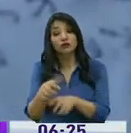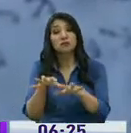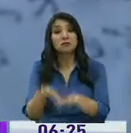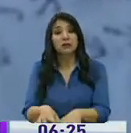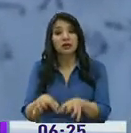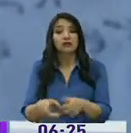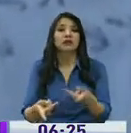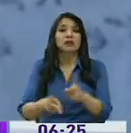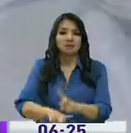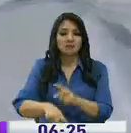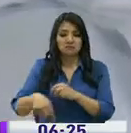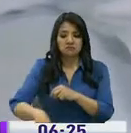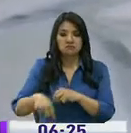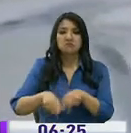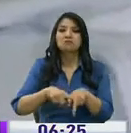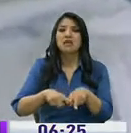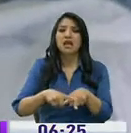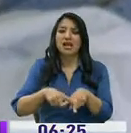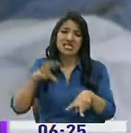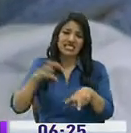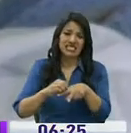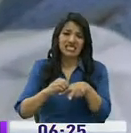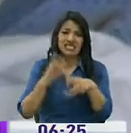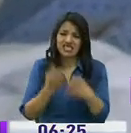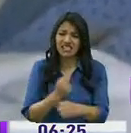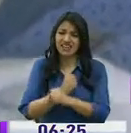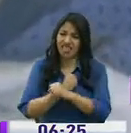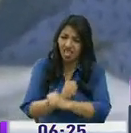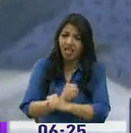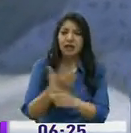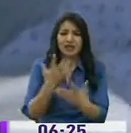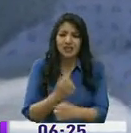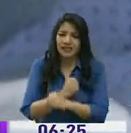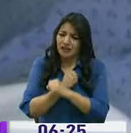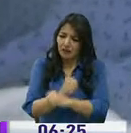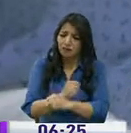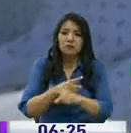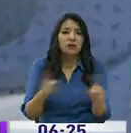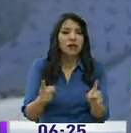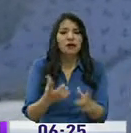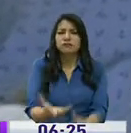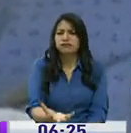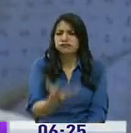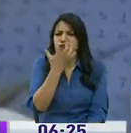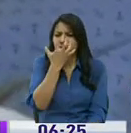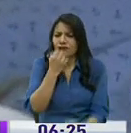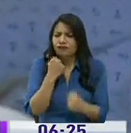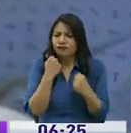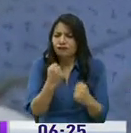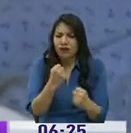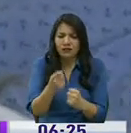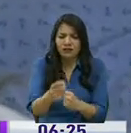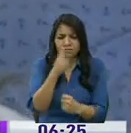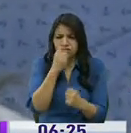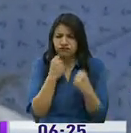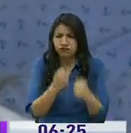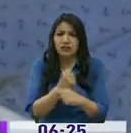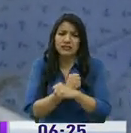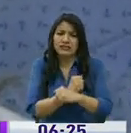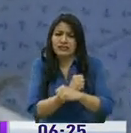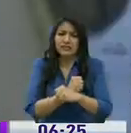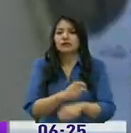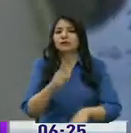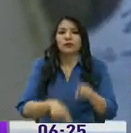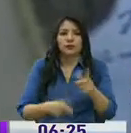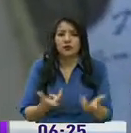a mordisquearme la pierna. En varias ocasiones quiso luchar contra la fiereza salvaje de los canes, pero le era imposible zafarse de sus